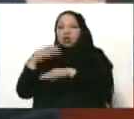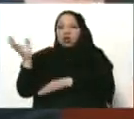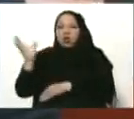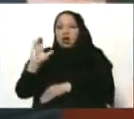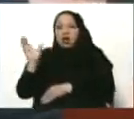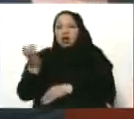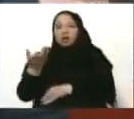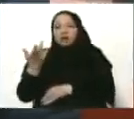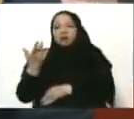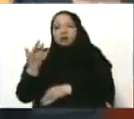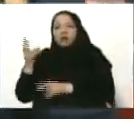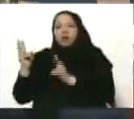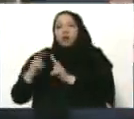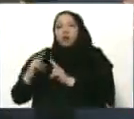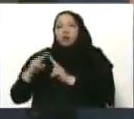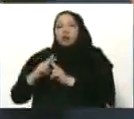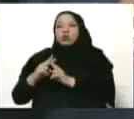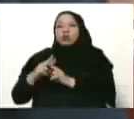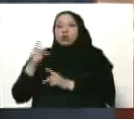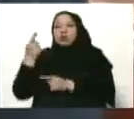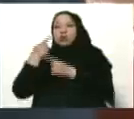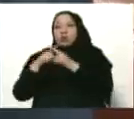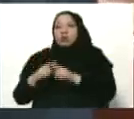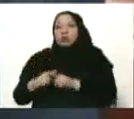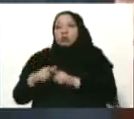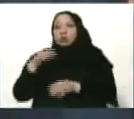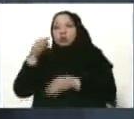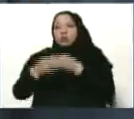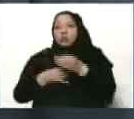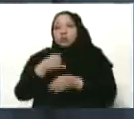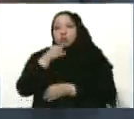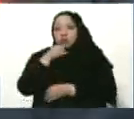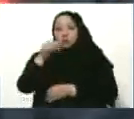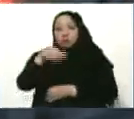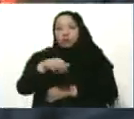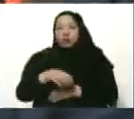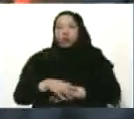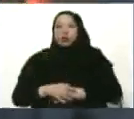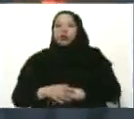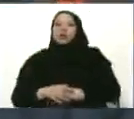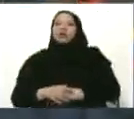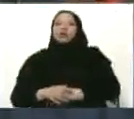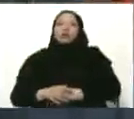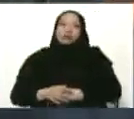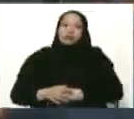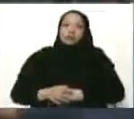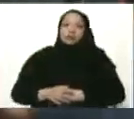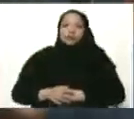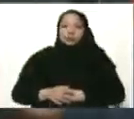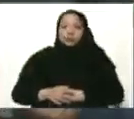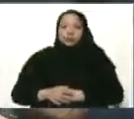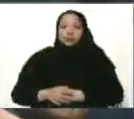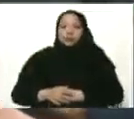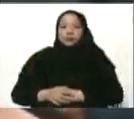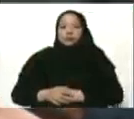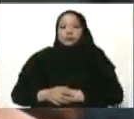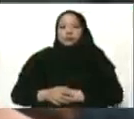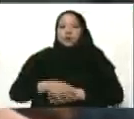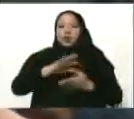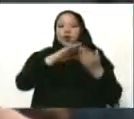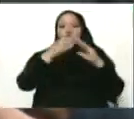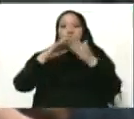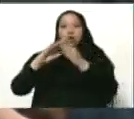Naum Fernández. Vamos a conocer cuál es el balance luego de la inspección realizada por este sector. Sí, bueno, en principio hemos recibido acá la